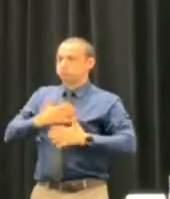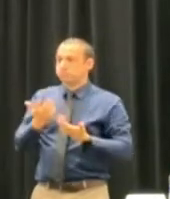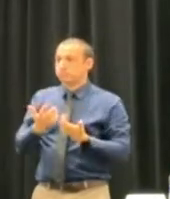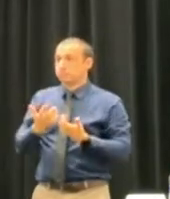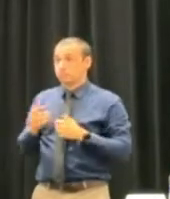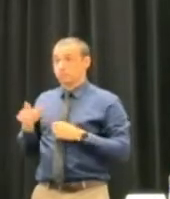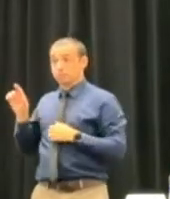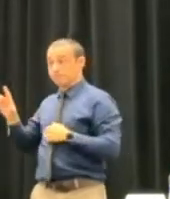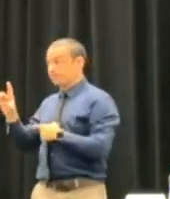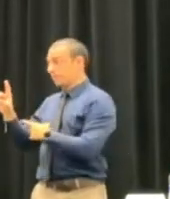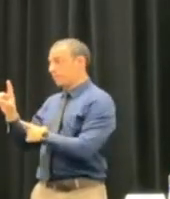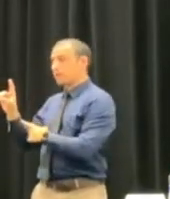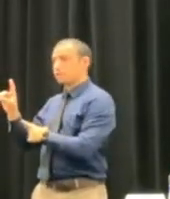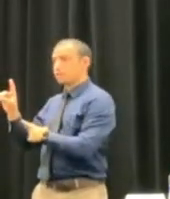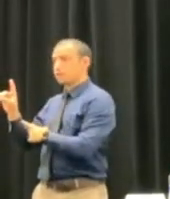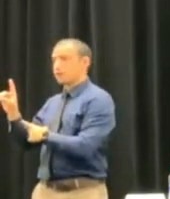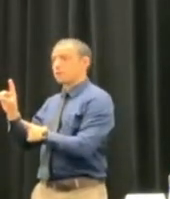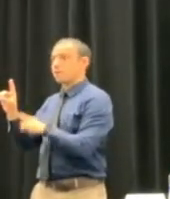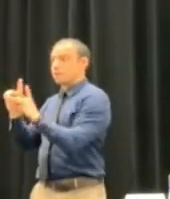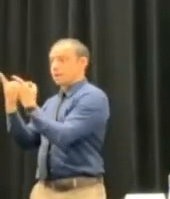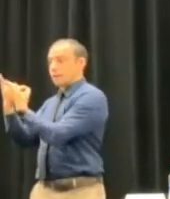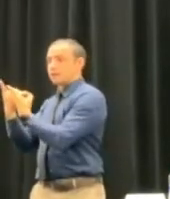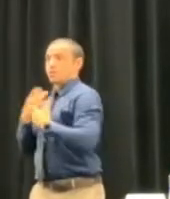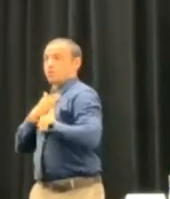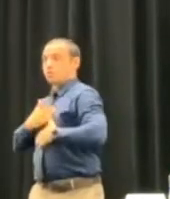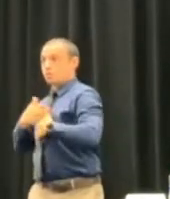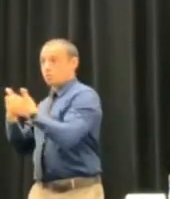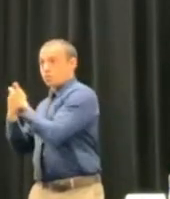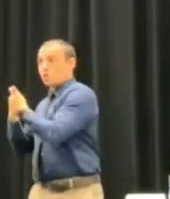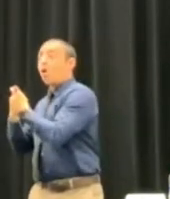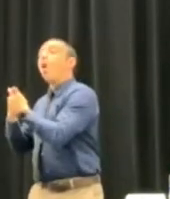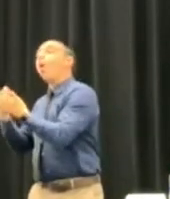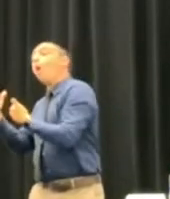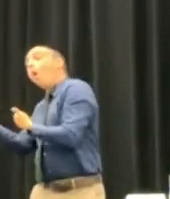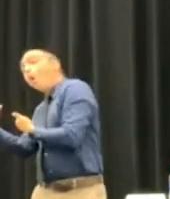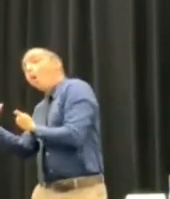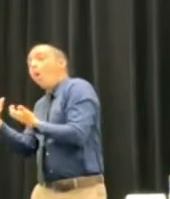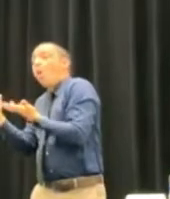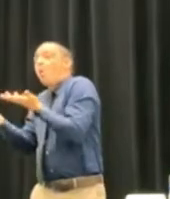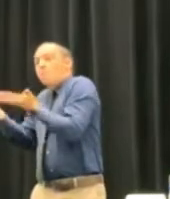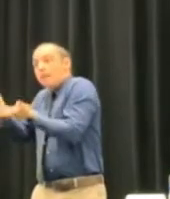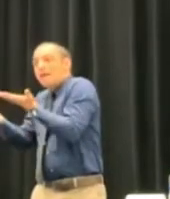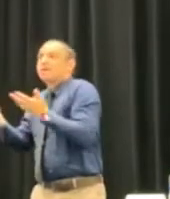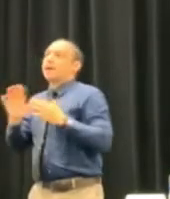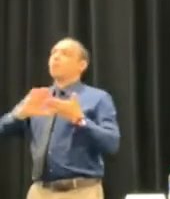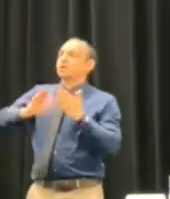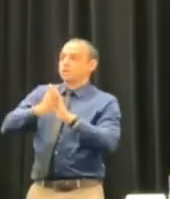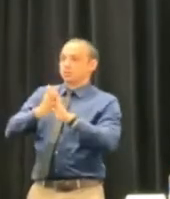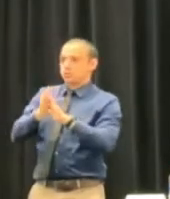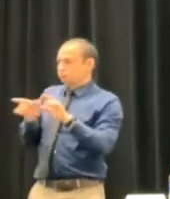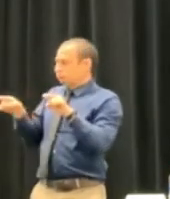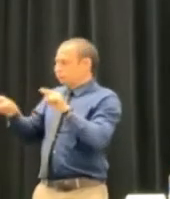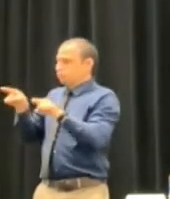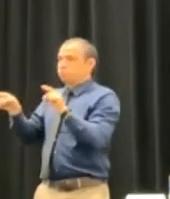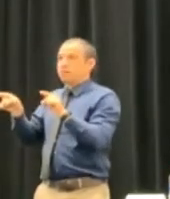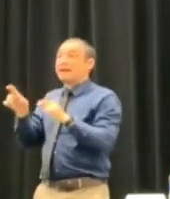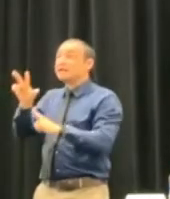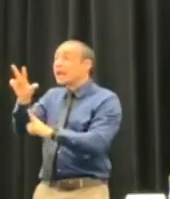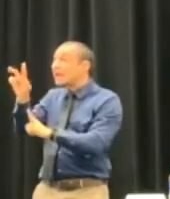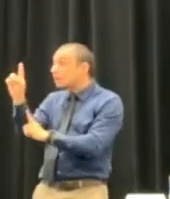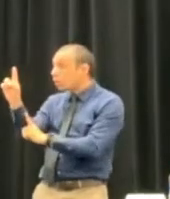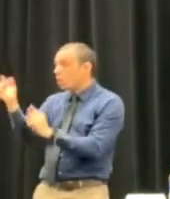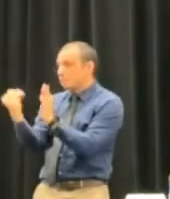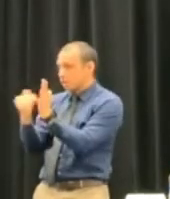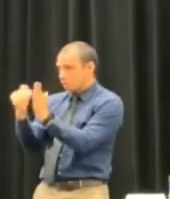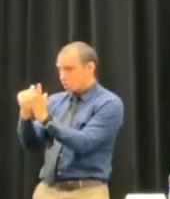recreación es deportes o el titular es el municipio en este caso es el departamento de recreación y deportes con estos 30 millones con esa primera